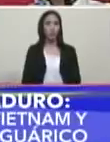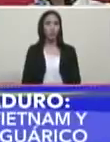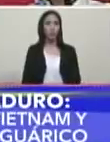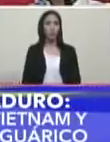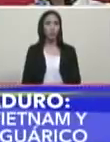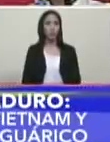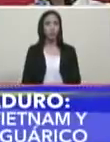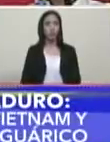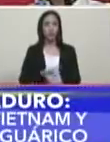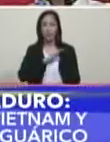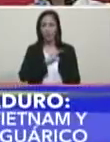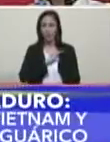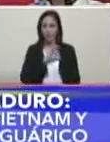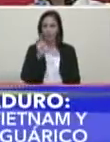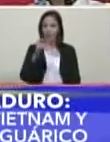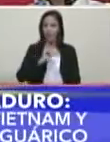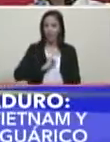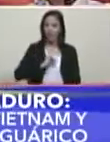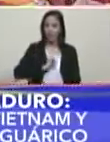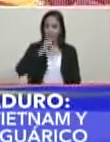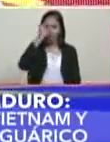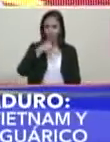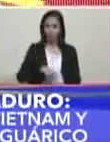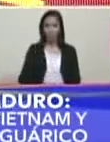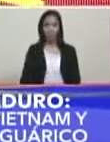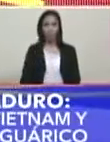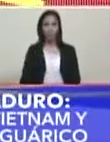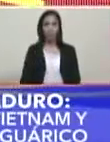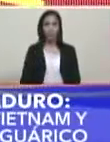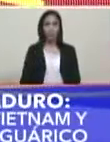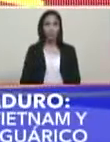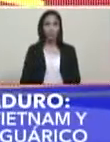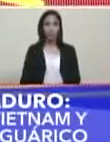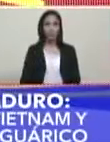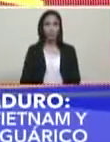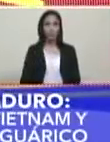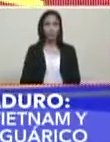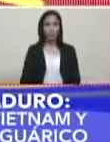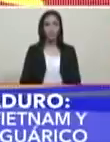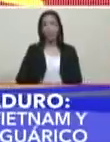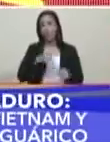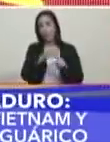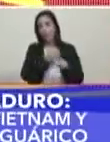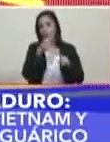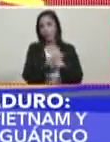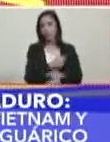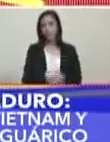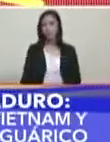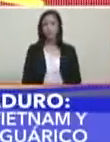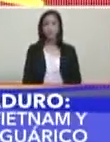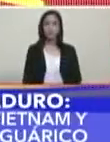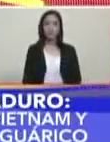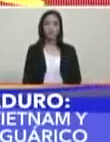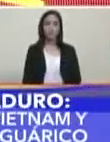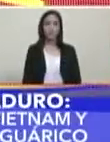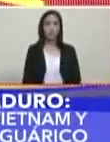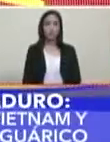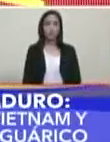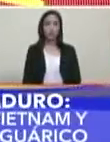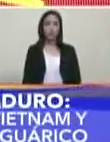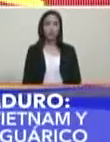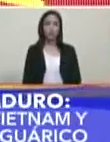identidad nacional, a construir ese patrimonio que le pertenece a Venezuela,